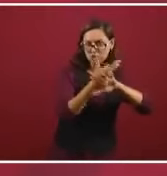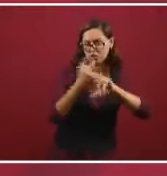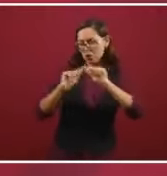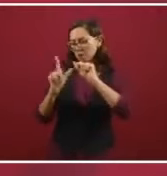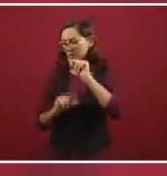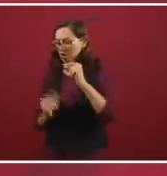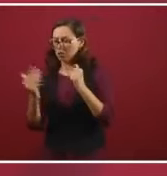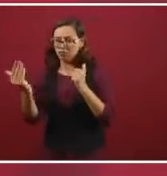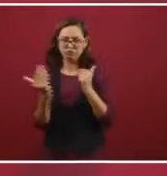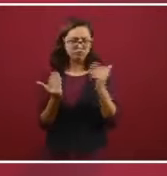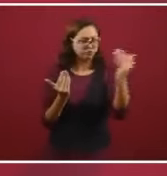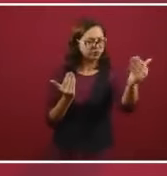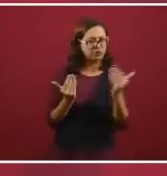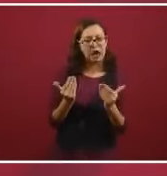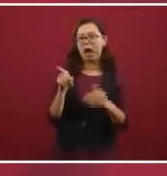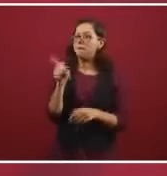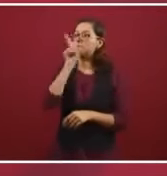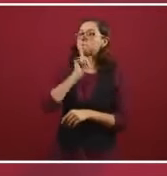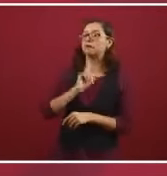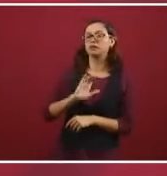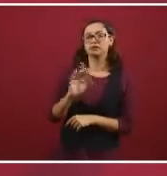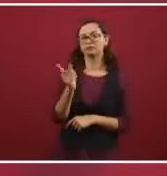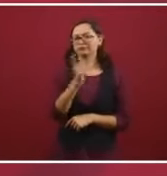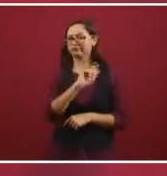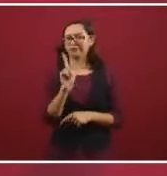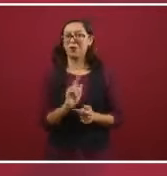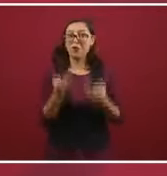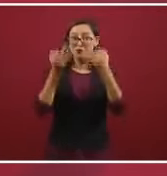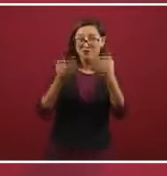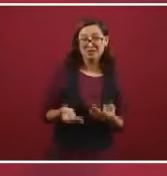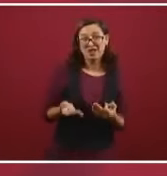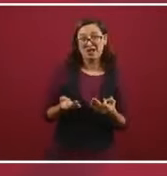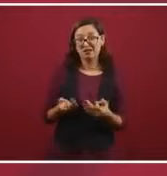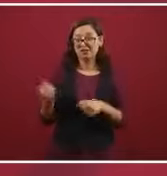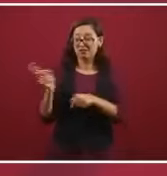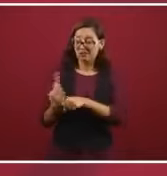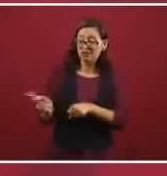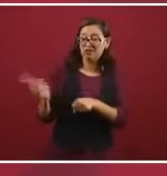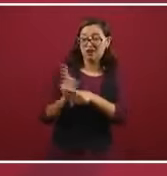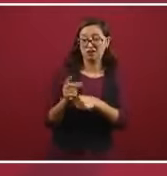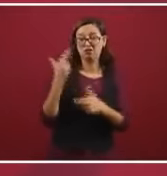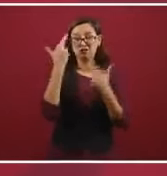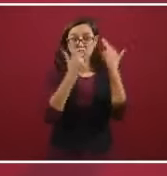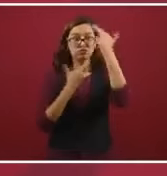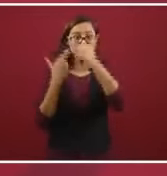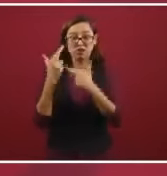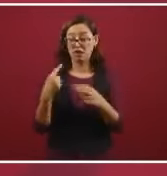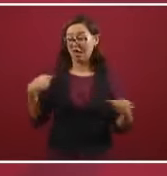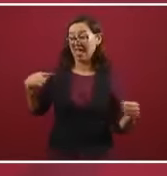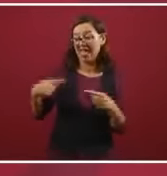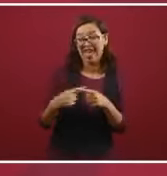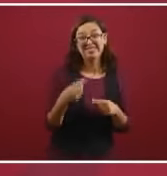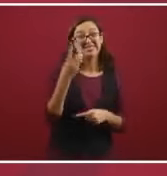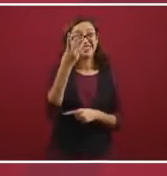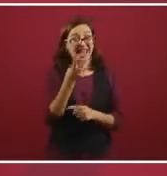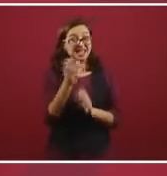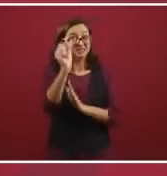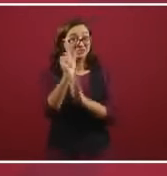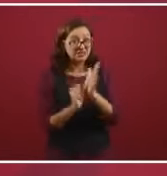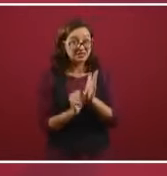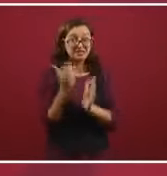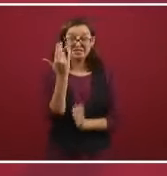no se va a poder decir que no son los números. Estos son los números oficiales. Entonces, tienes una reducción en tres meses del más